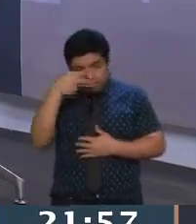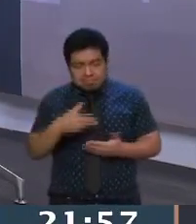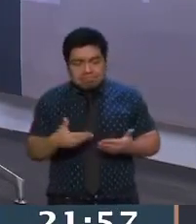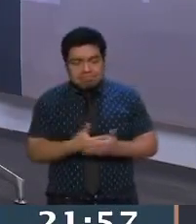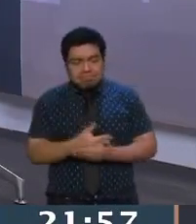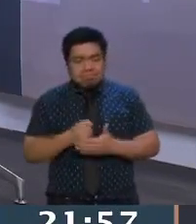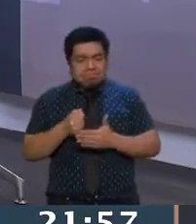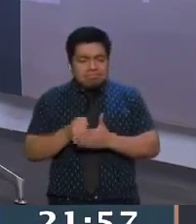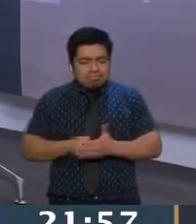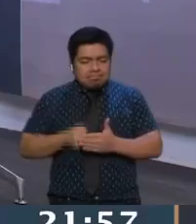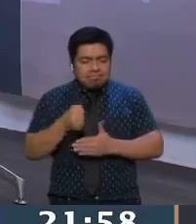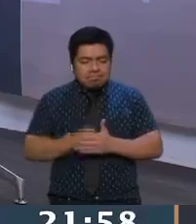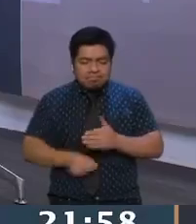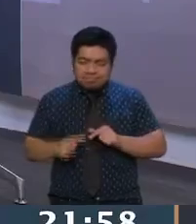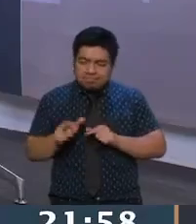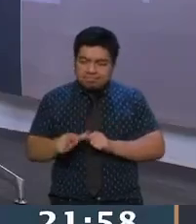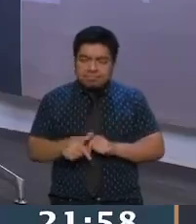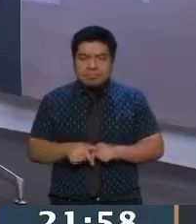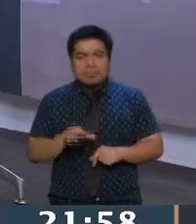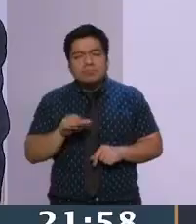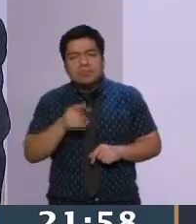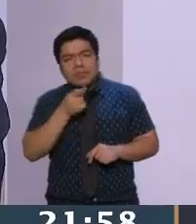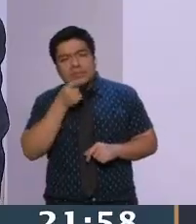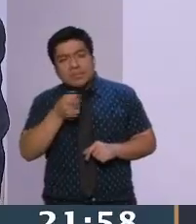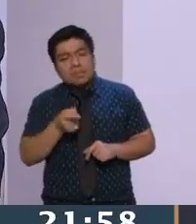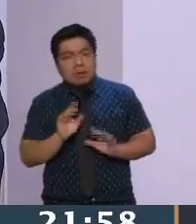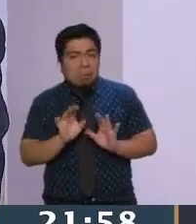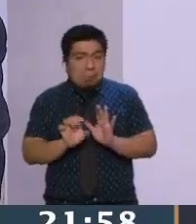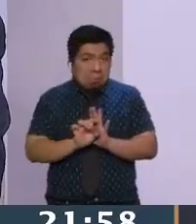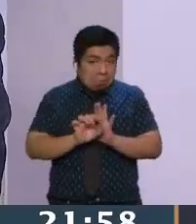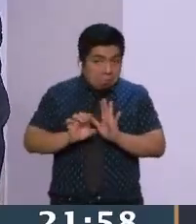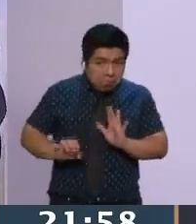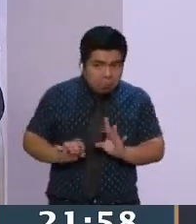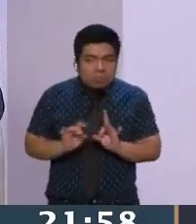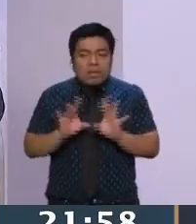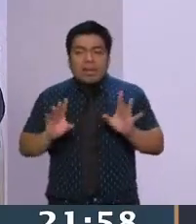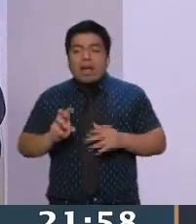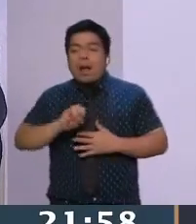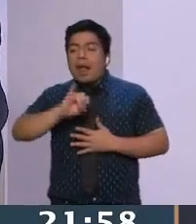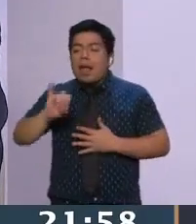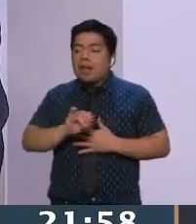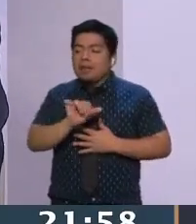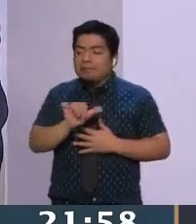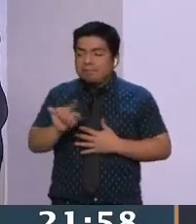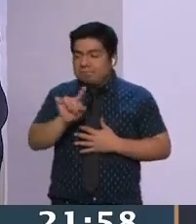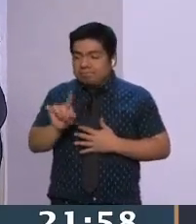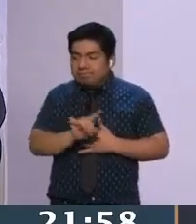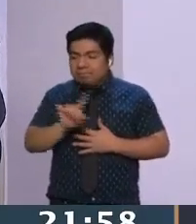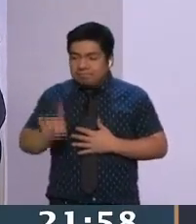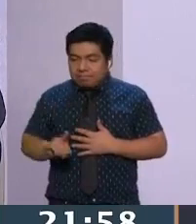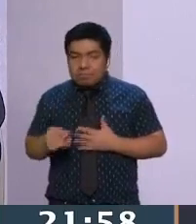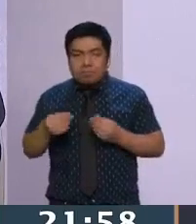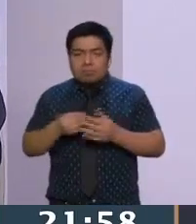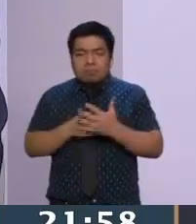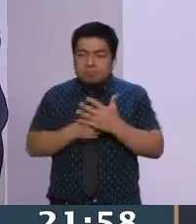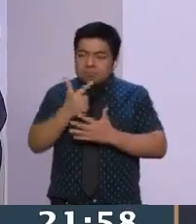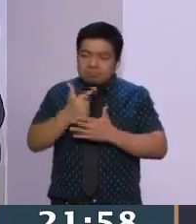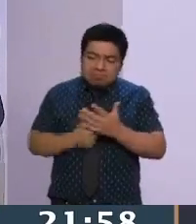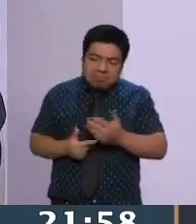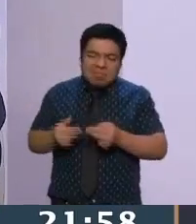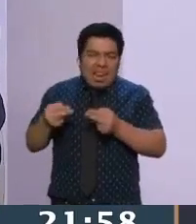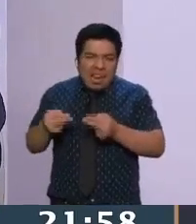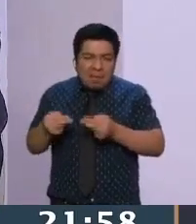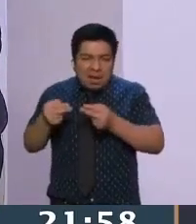duda, y también algo muy importante que mencionabas ahorita es que si de por sí el jazz en general no llega tanto a las listas de popularidad,